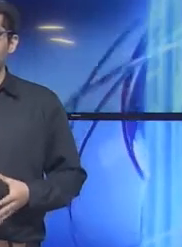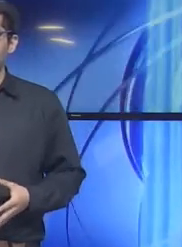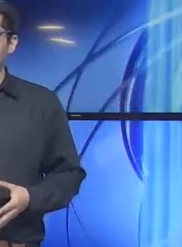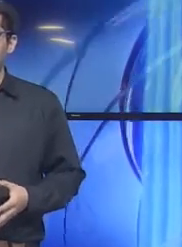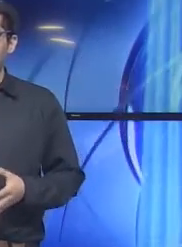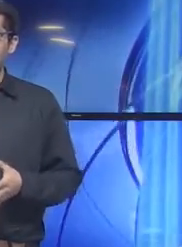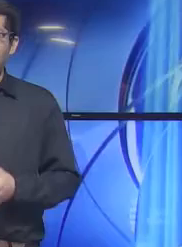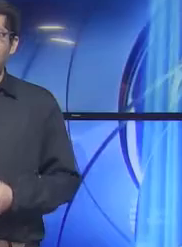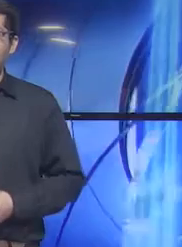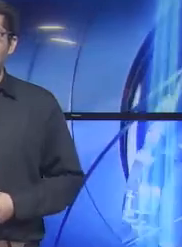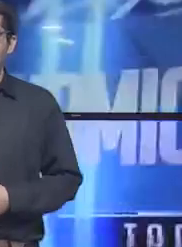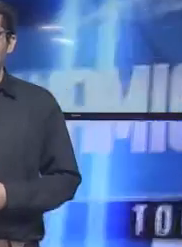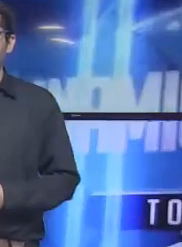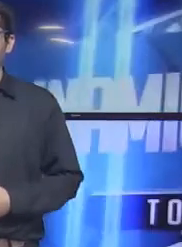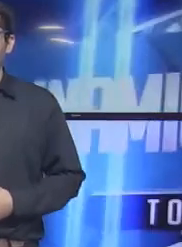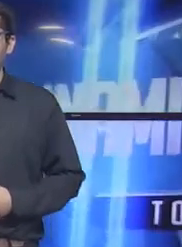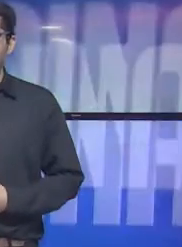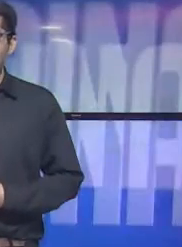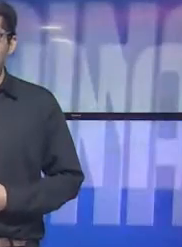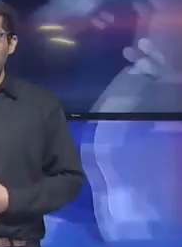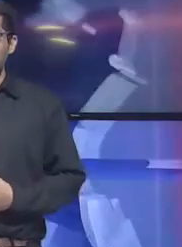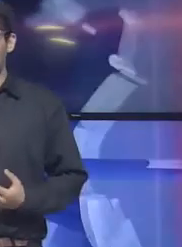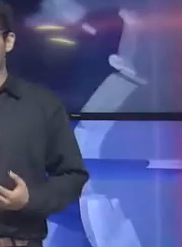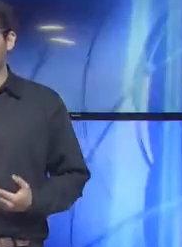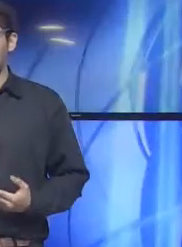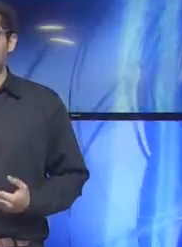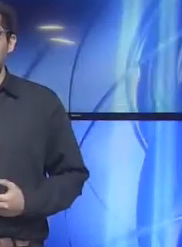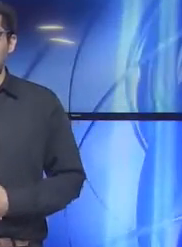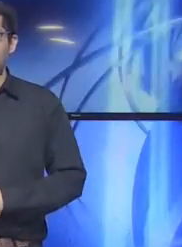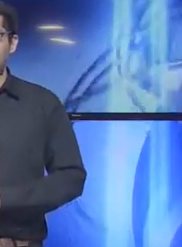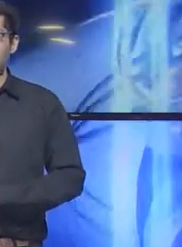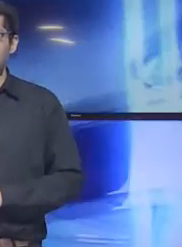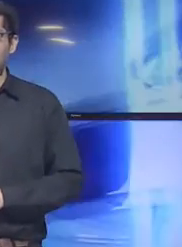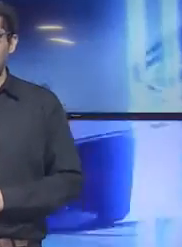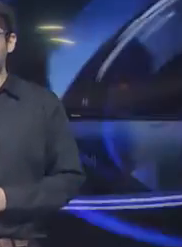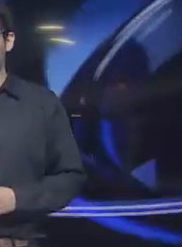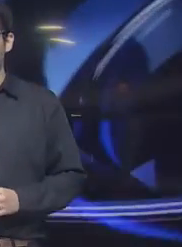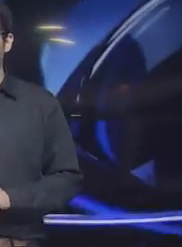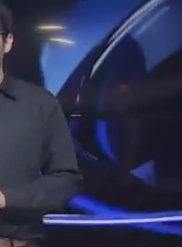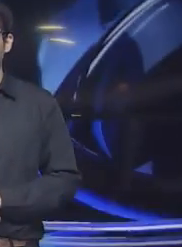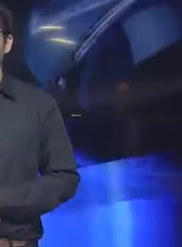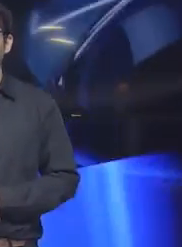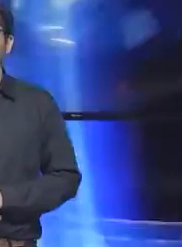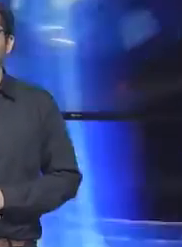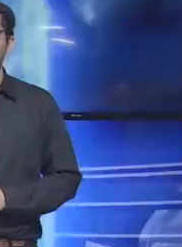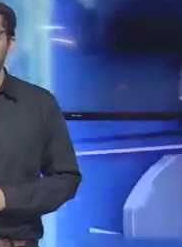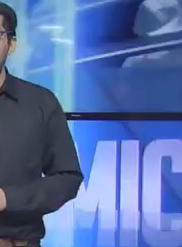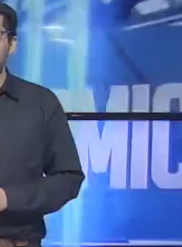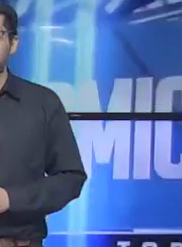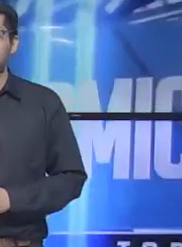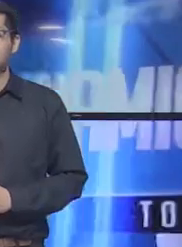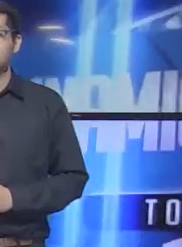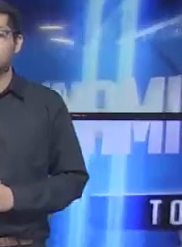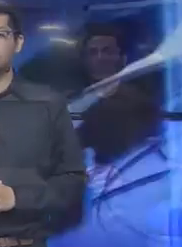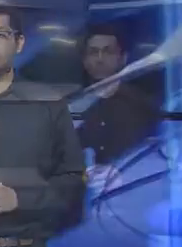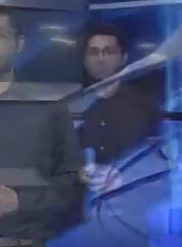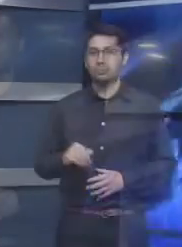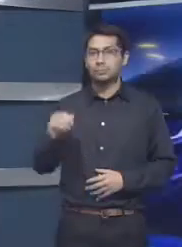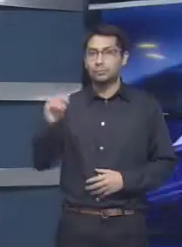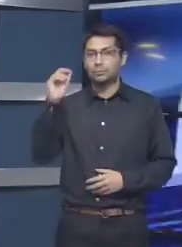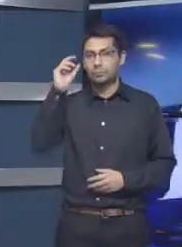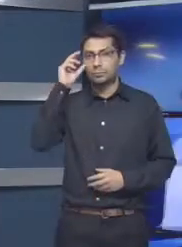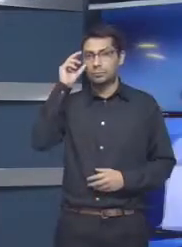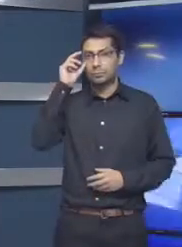el consumidor este programa que se extiende nuevamente en la provincia de San Juan y a nivel nacional, ¿no? No,